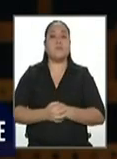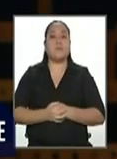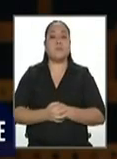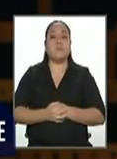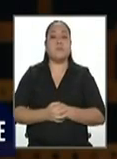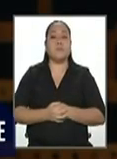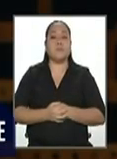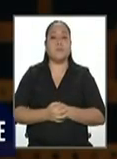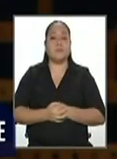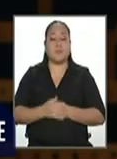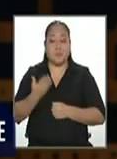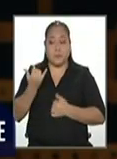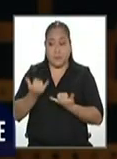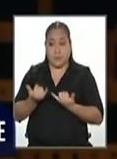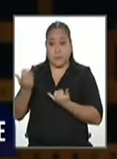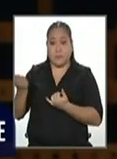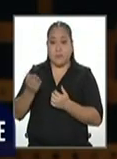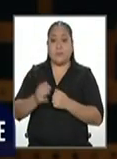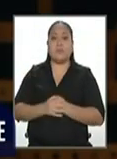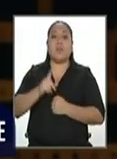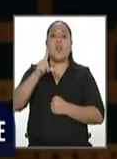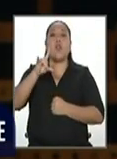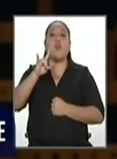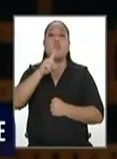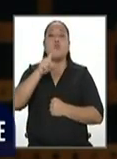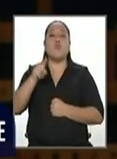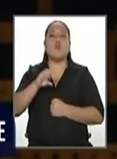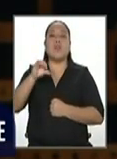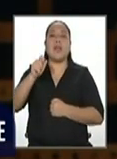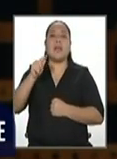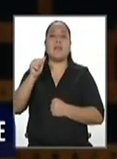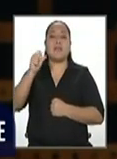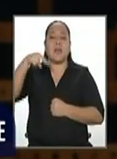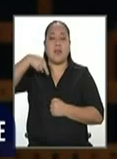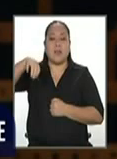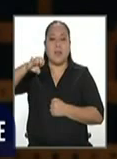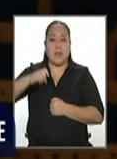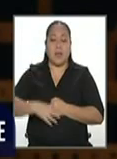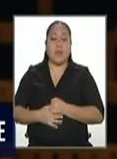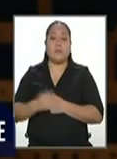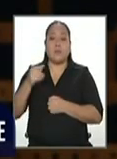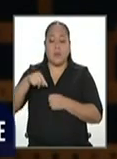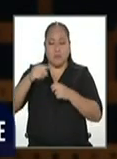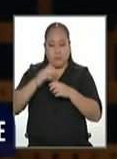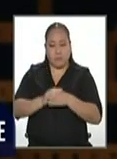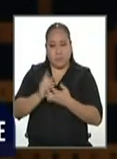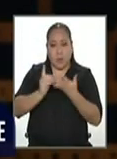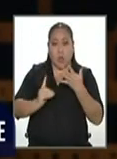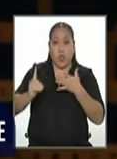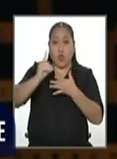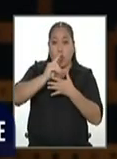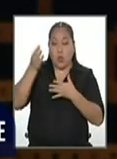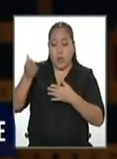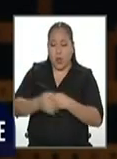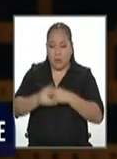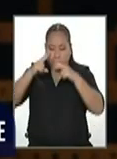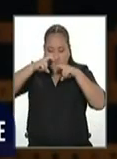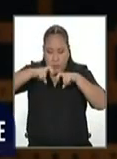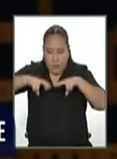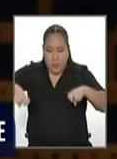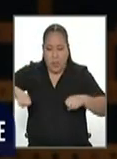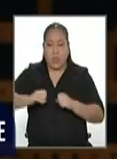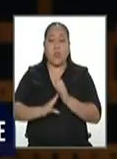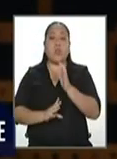el efecto nos acompaña Luz Castañeda Pérez. Ella es doctora, docente e investigadora en Medio Ambiente y Desarrollo